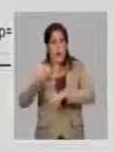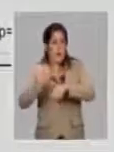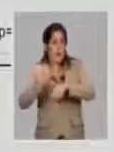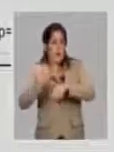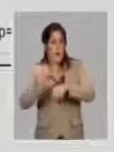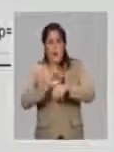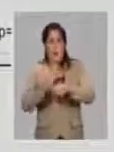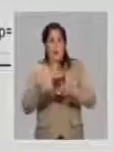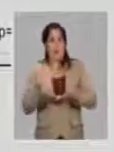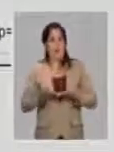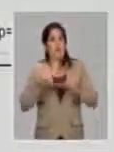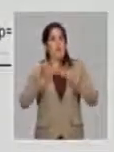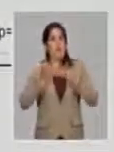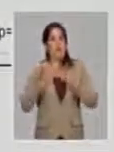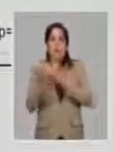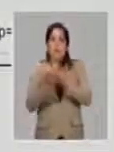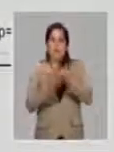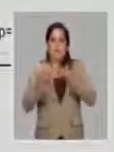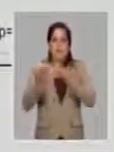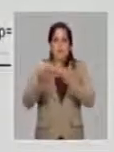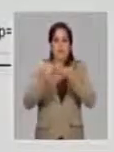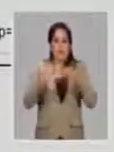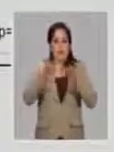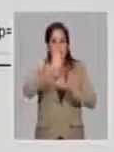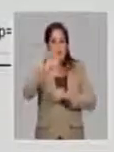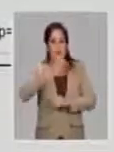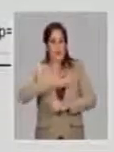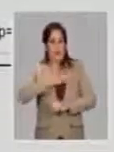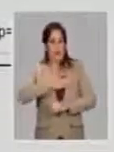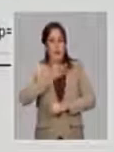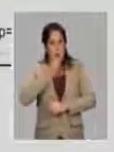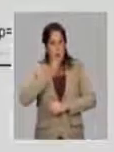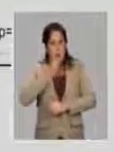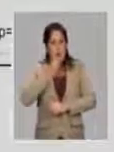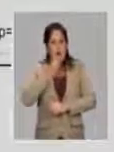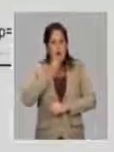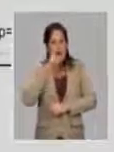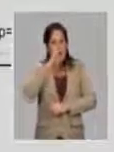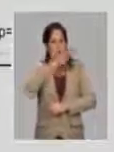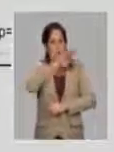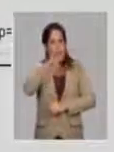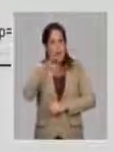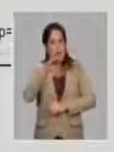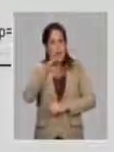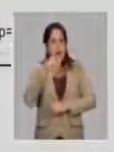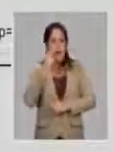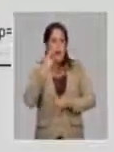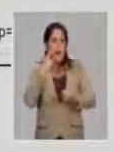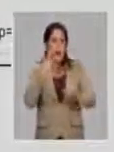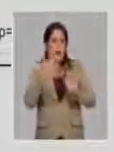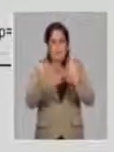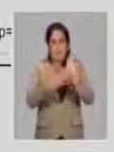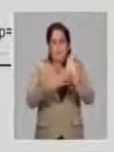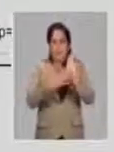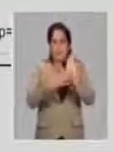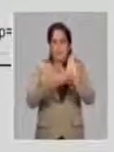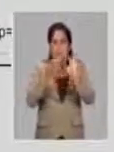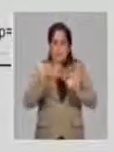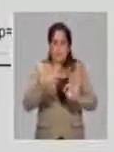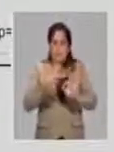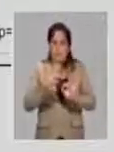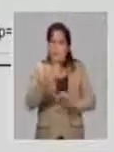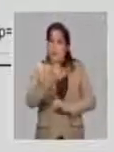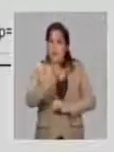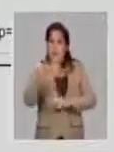que también amablemente se ha compartido con nuestra institución, de modo que podamos tener un nivel de referencia.